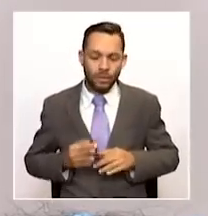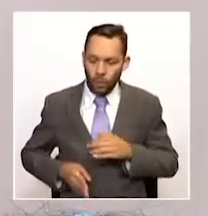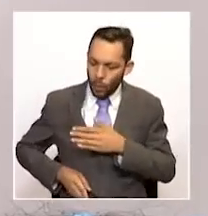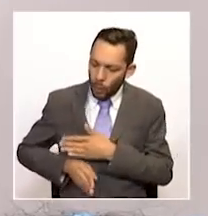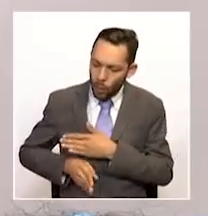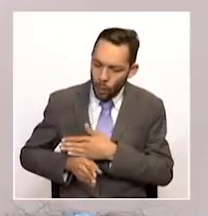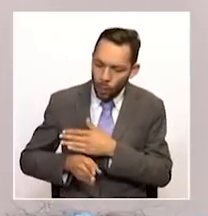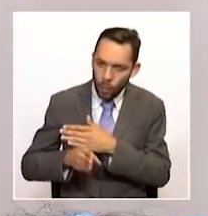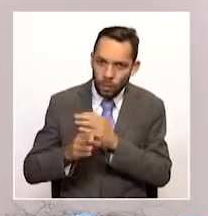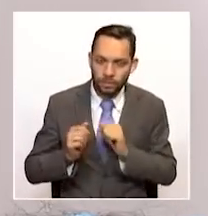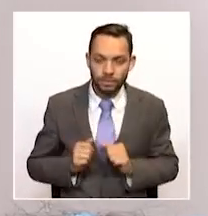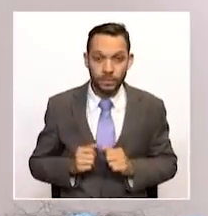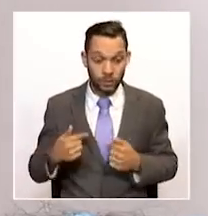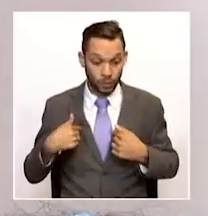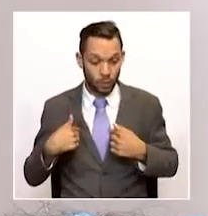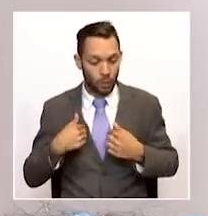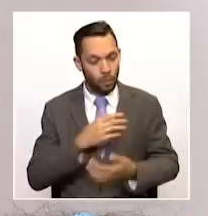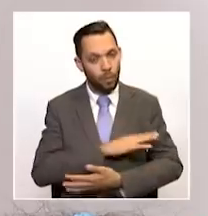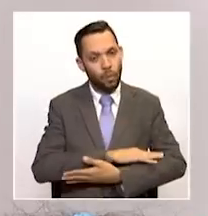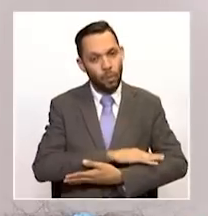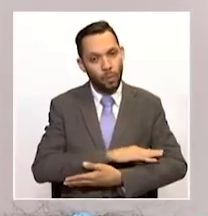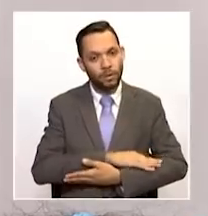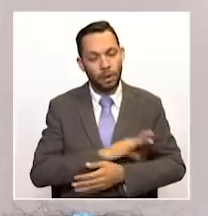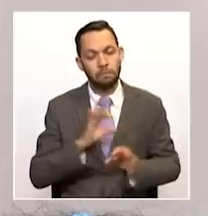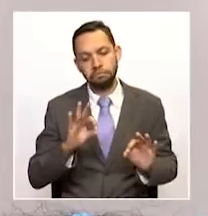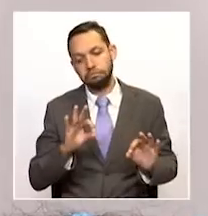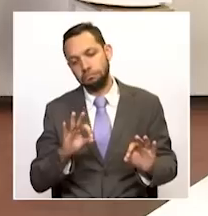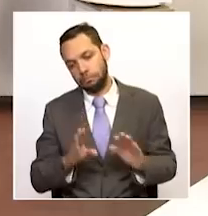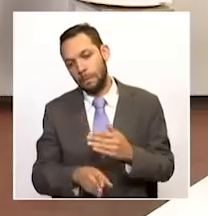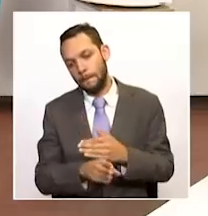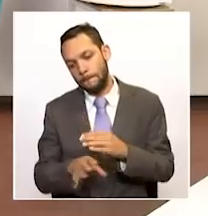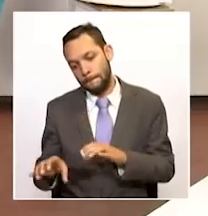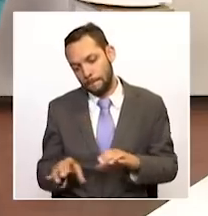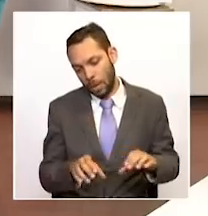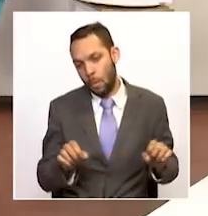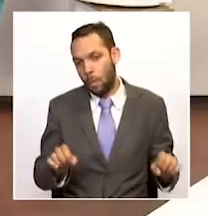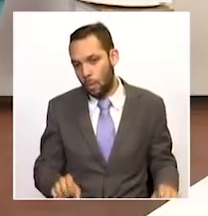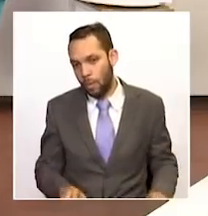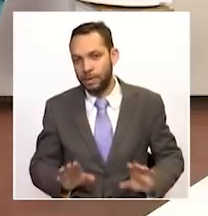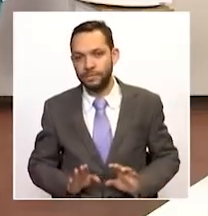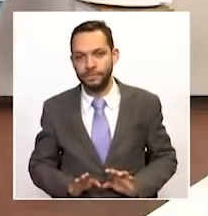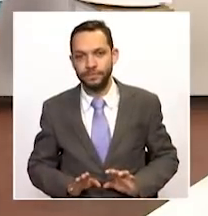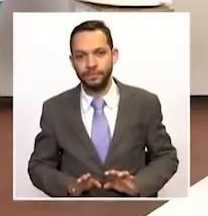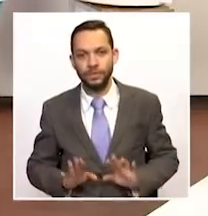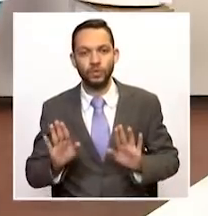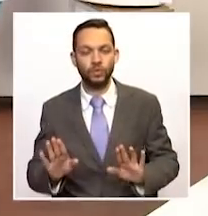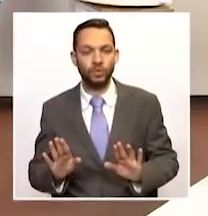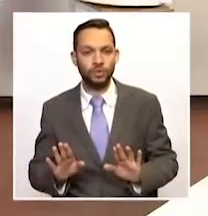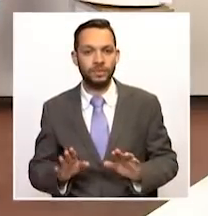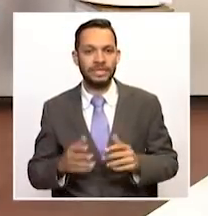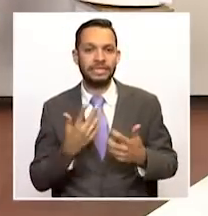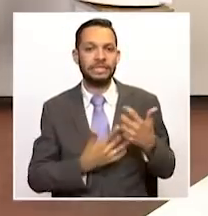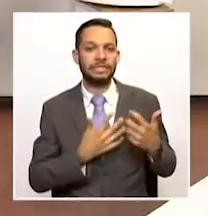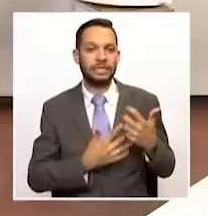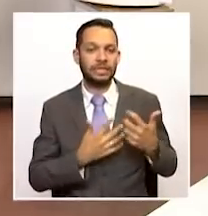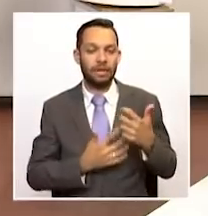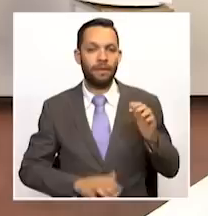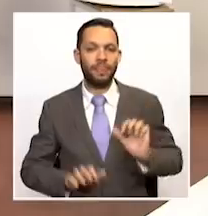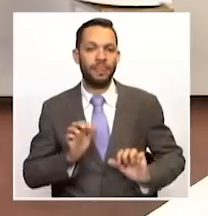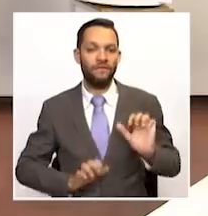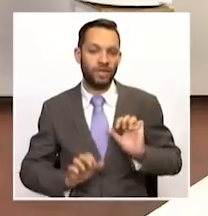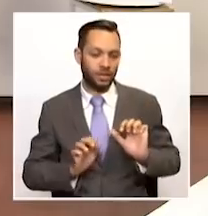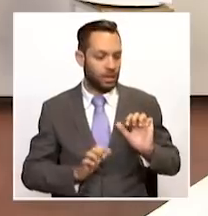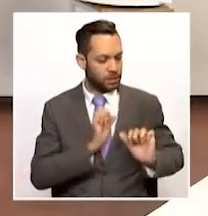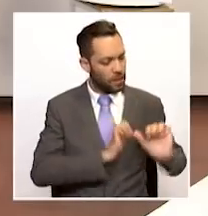si uno es juicioso con el tratamiento tiene calidad de vida entonces mire que haya fue el sistema inmunológico ya tiene unas